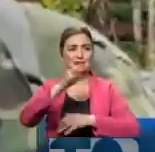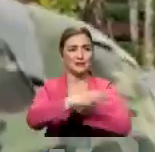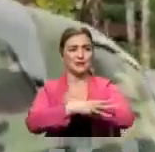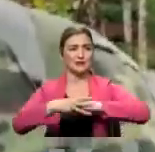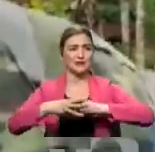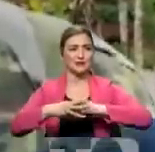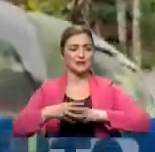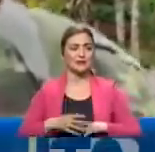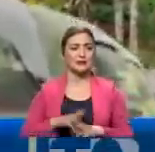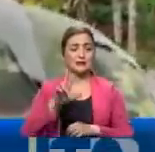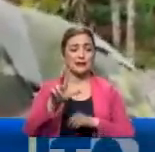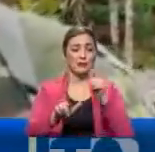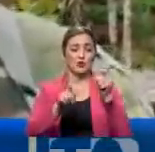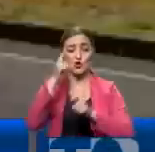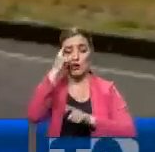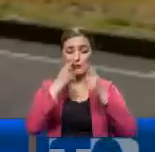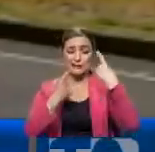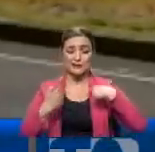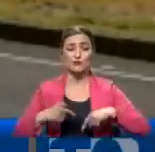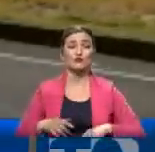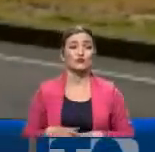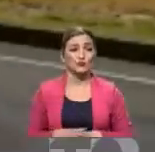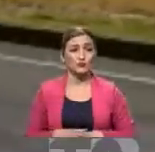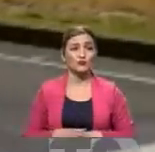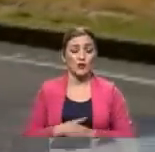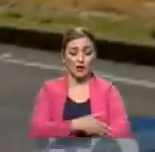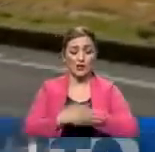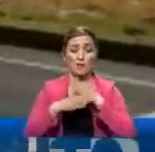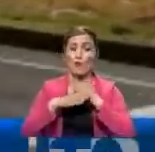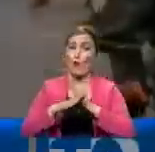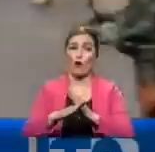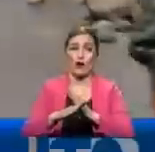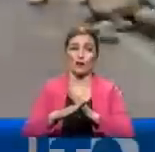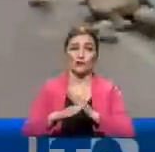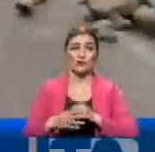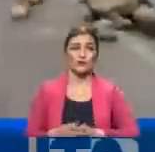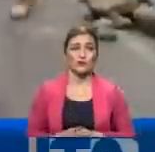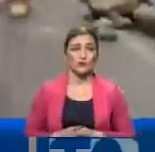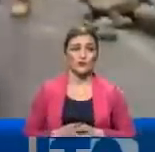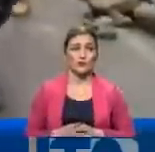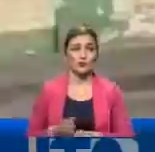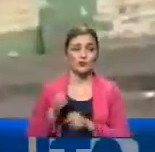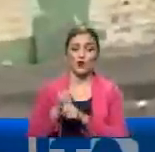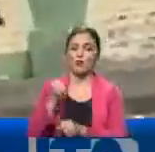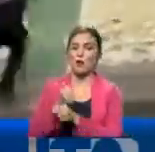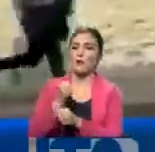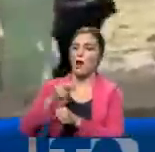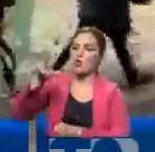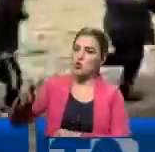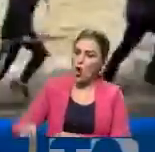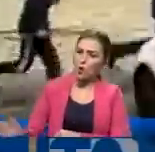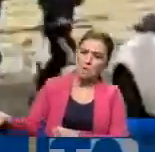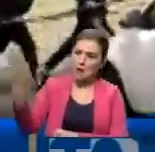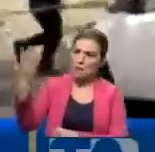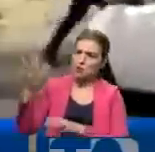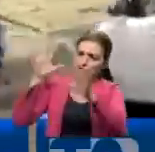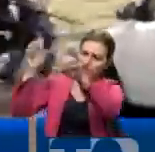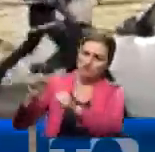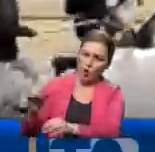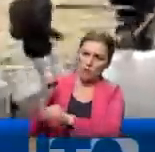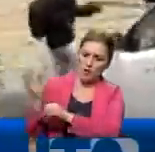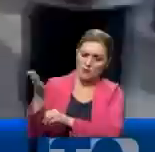heridas de nuestras. Ellos bloquearon carreteras y forzaron a otros a dejar de trabajar.